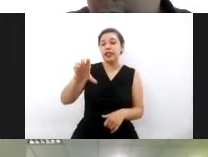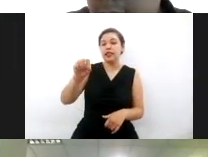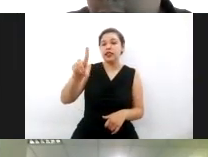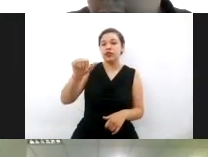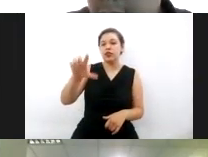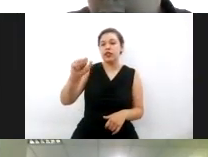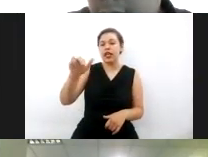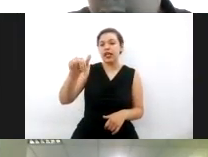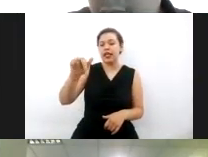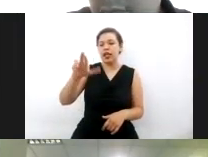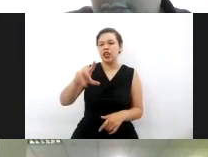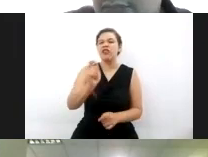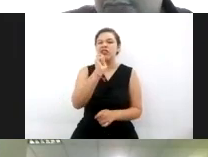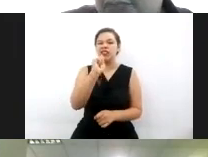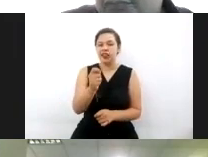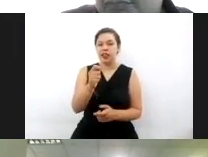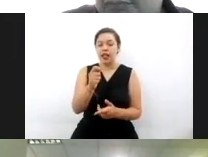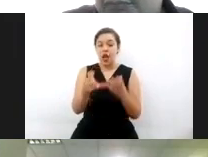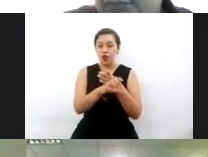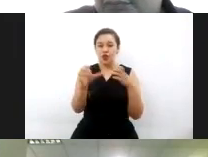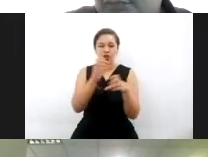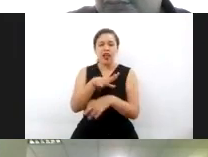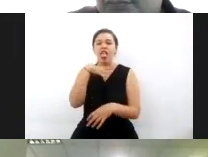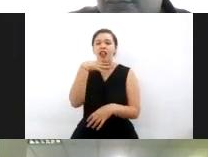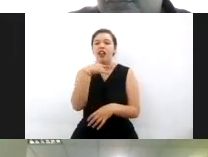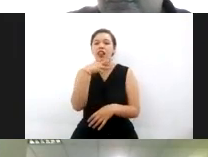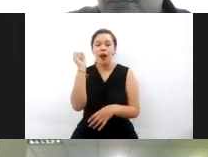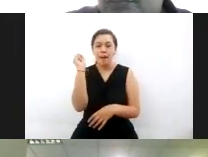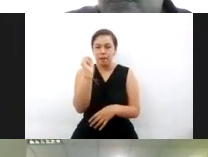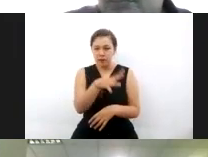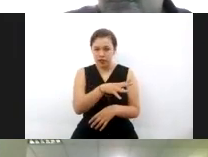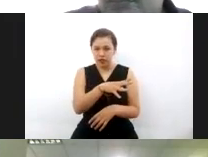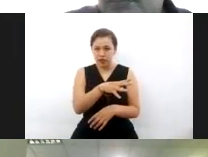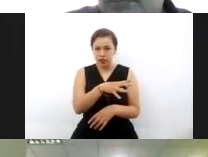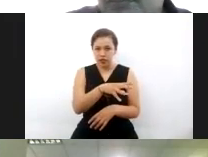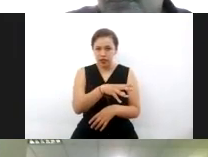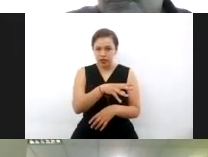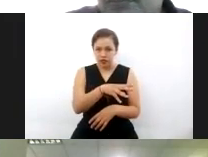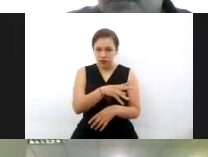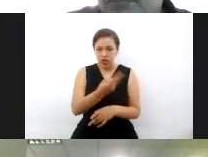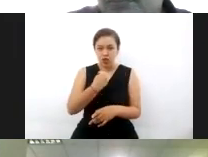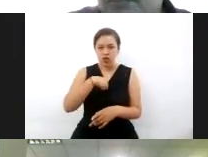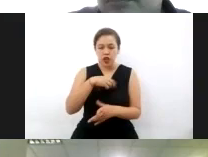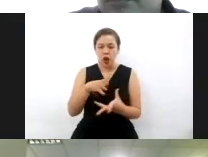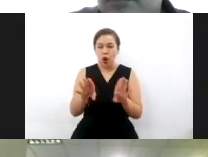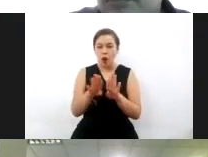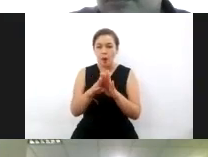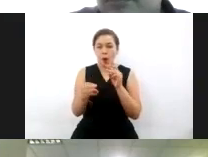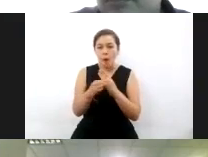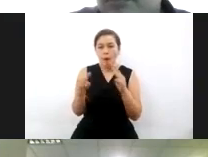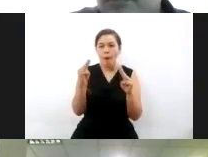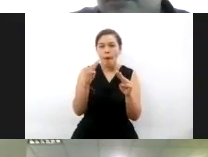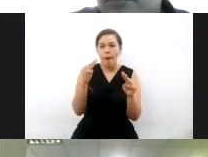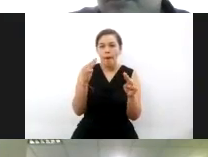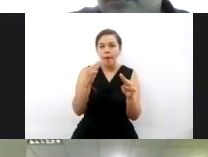aquel material que se va a desechar y que no debemos confundir con un material o residuo